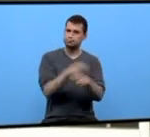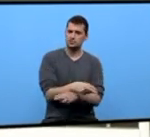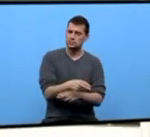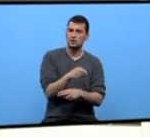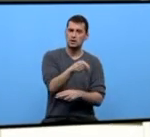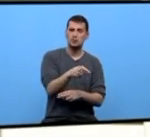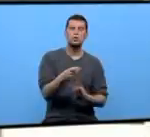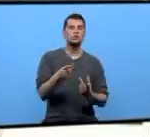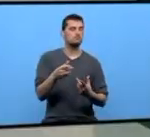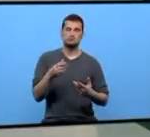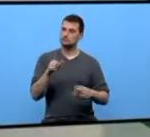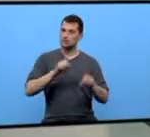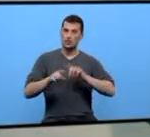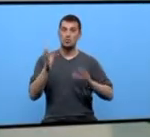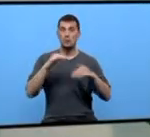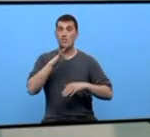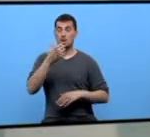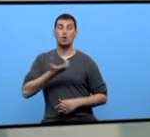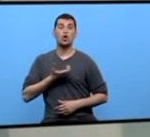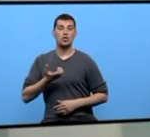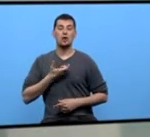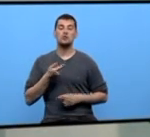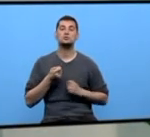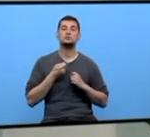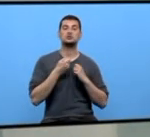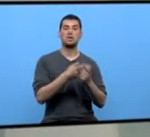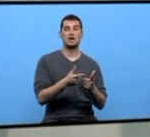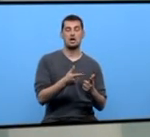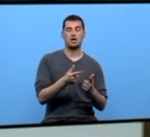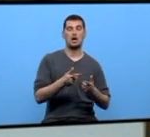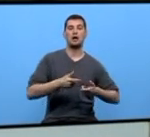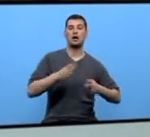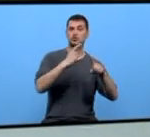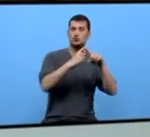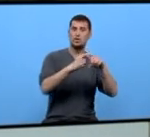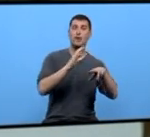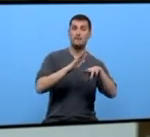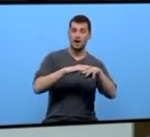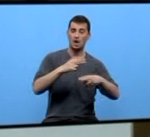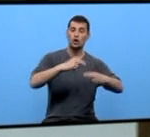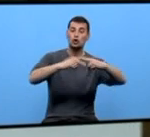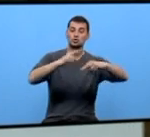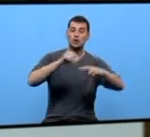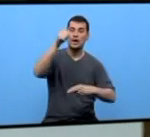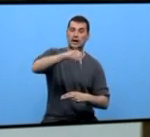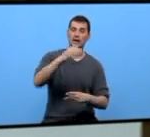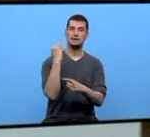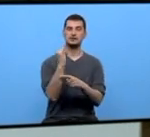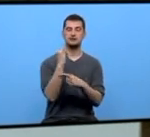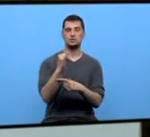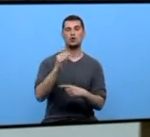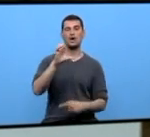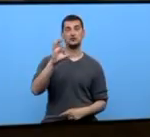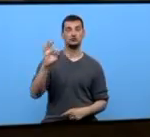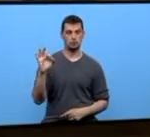o alcalde de Lugo, José López Orozco, anunciou que o Concello ofrecerá a Xunta unha parcela para que se construa un novo centro de ensino secundario no sur